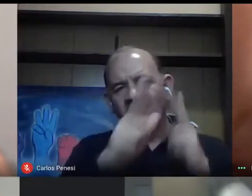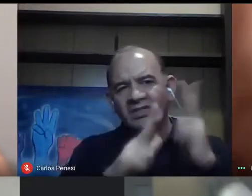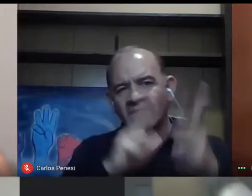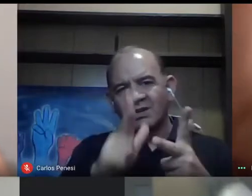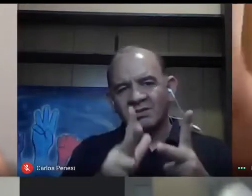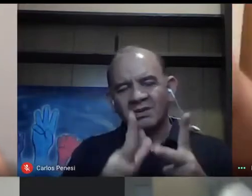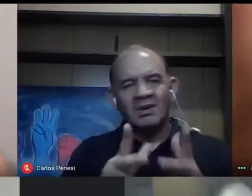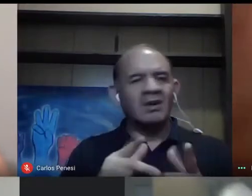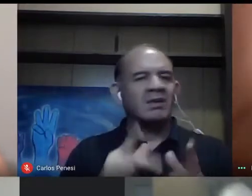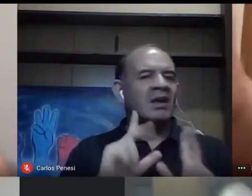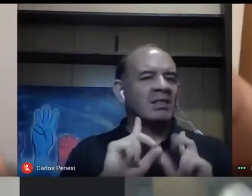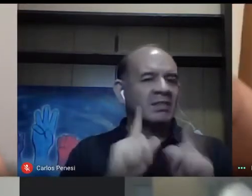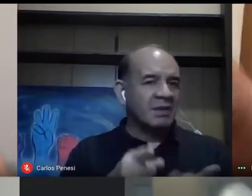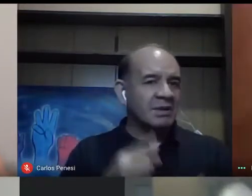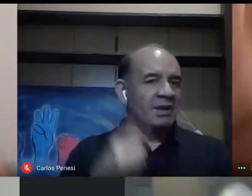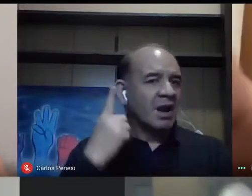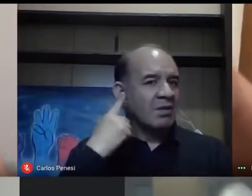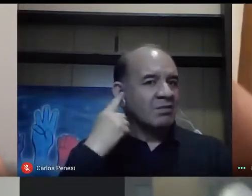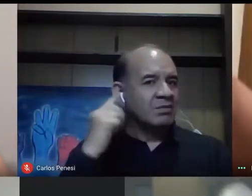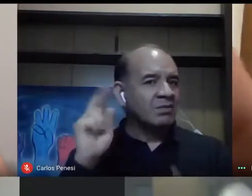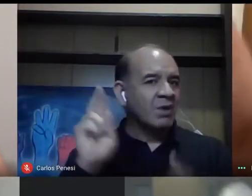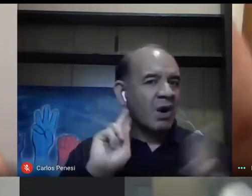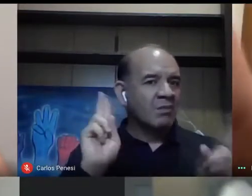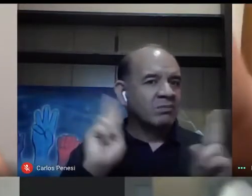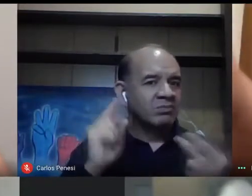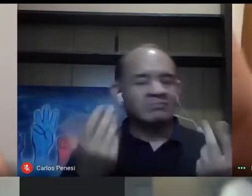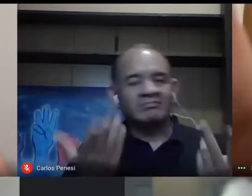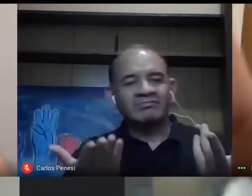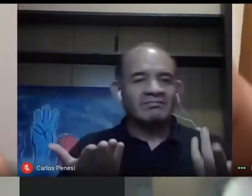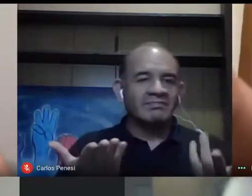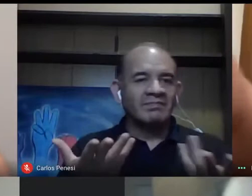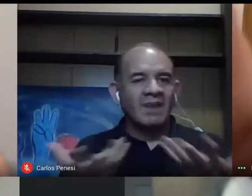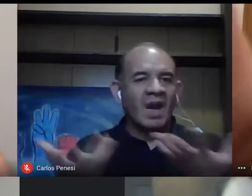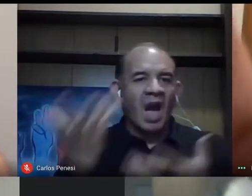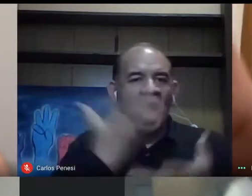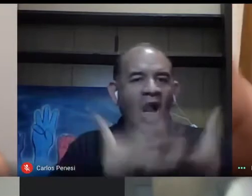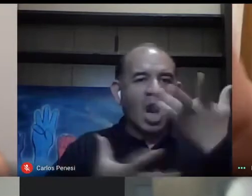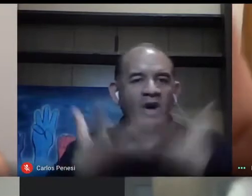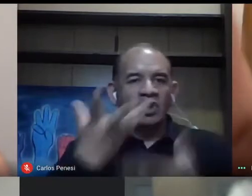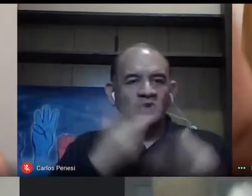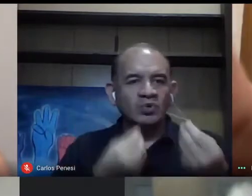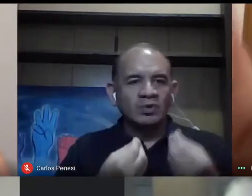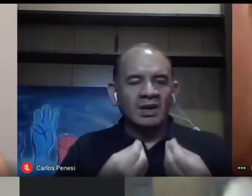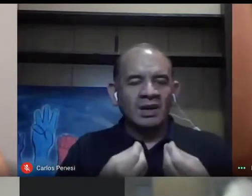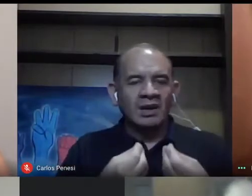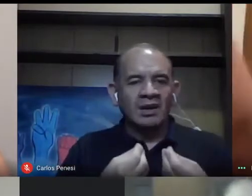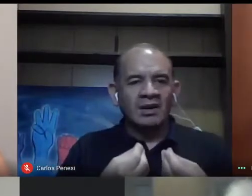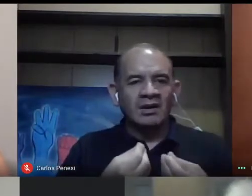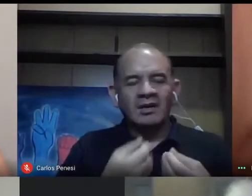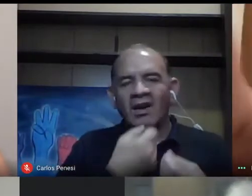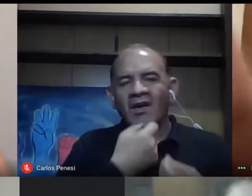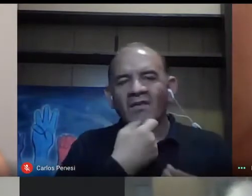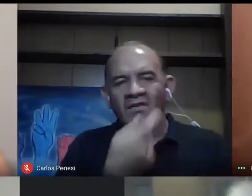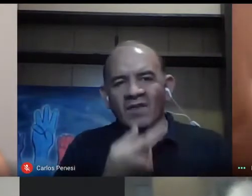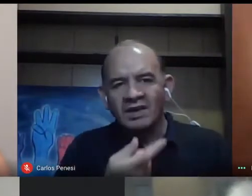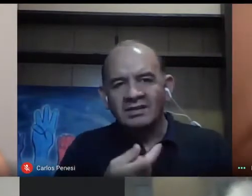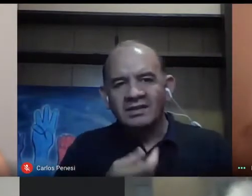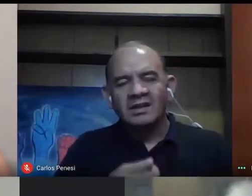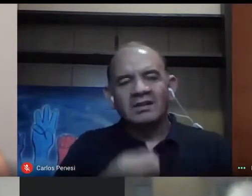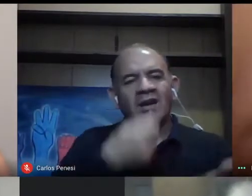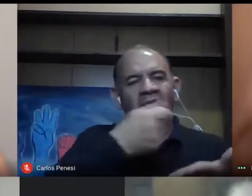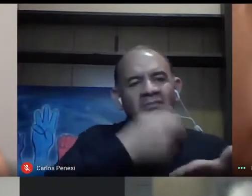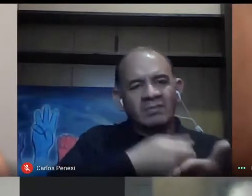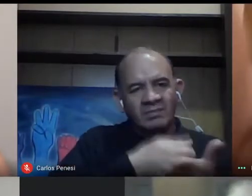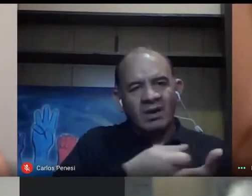que es el gran problema de cómo se financia y se promueve que se hagan libros accesibles más allá de las barreras